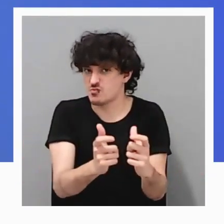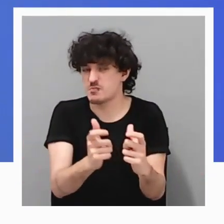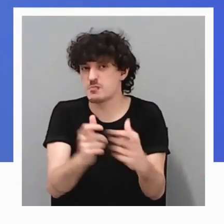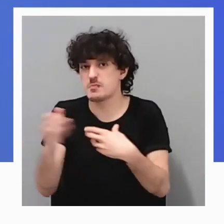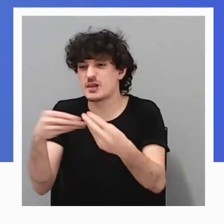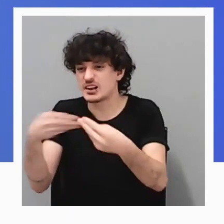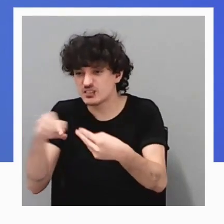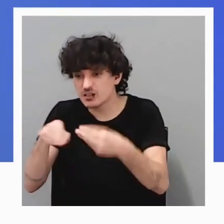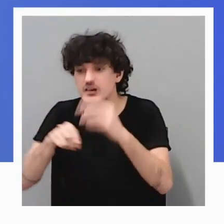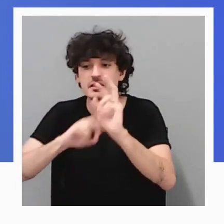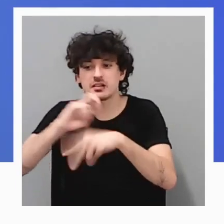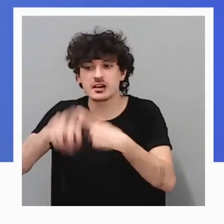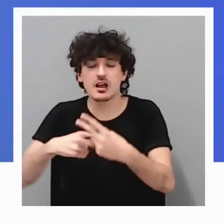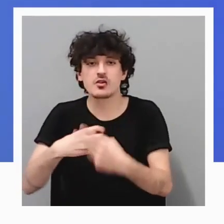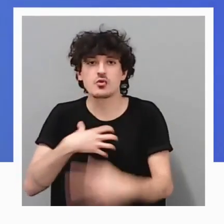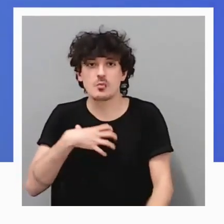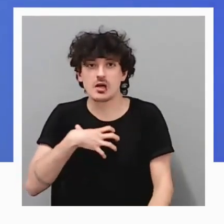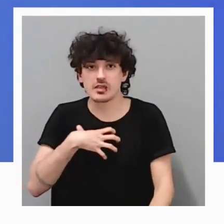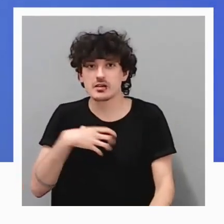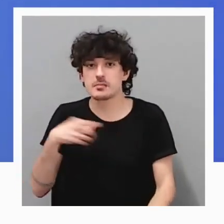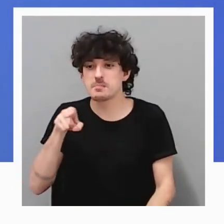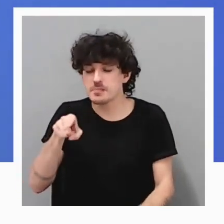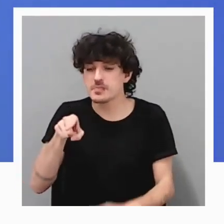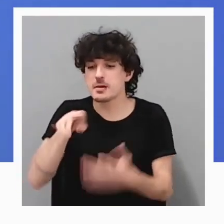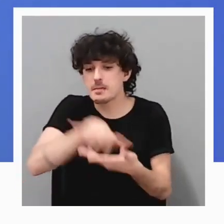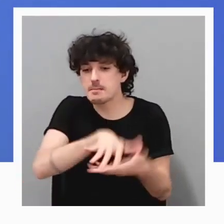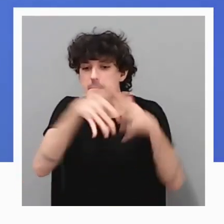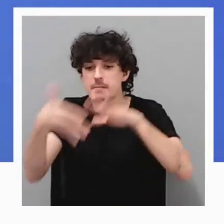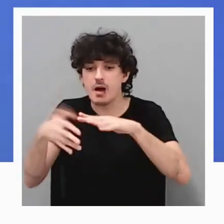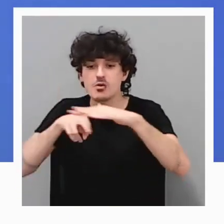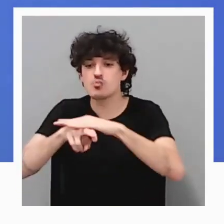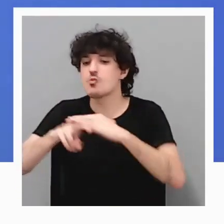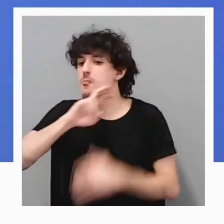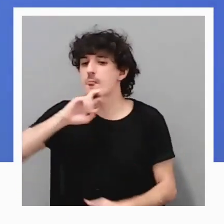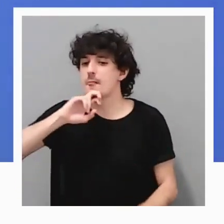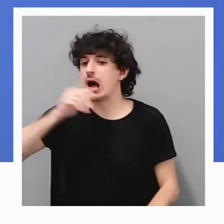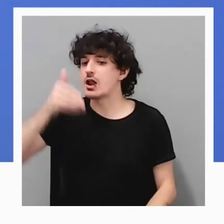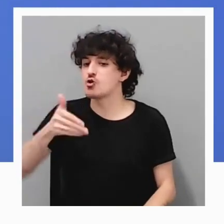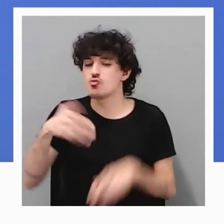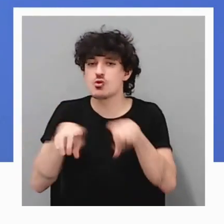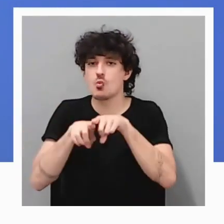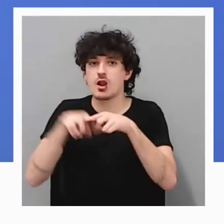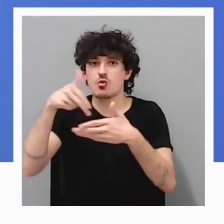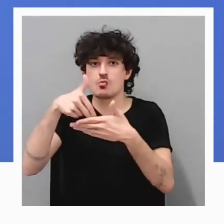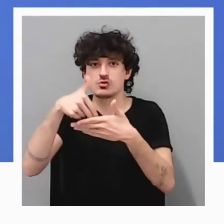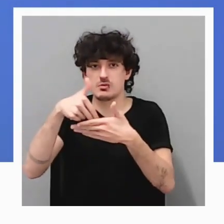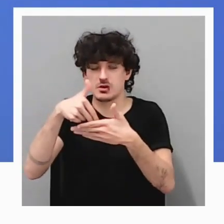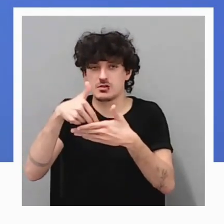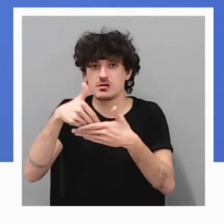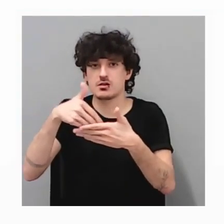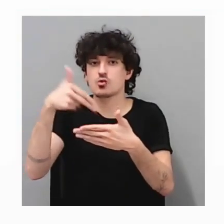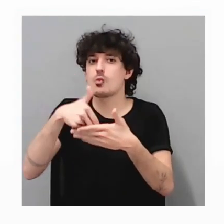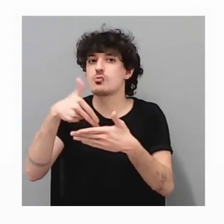puede reciclar y acaba en los vertederos, en un recurso tan valioso como es ahora el combustible. Y es que obtenemos combustible de forma